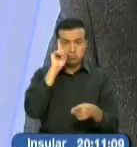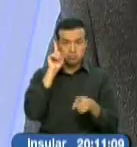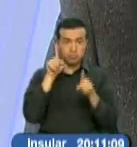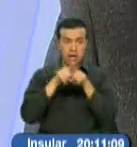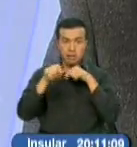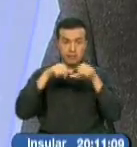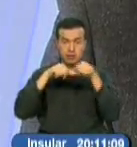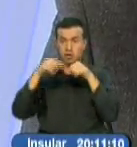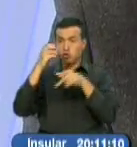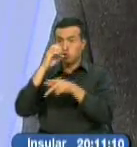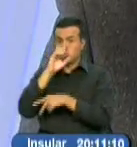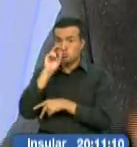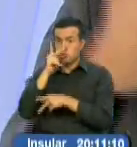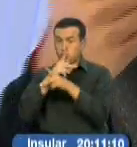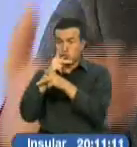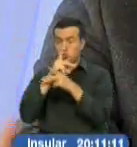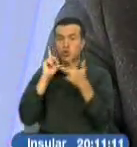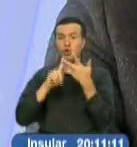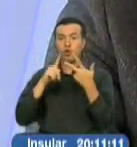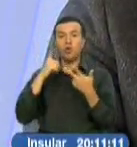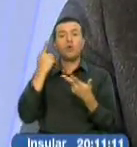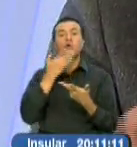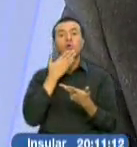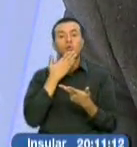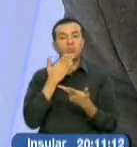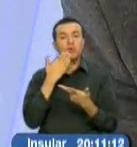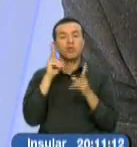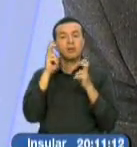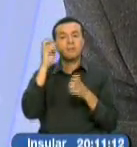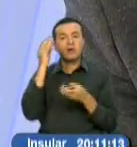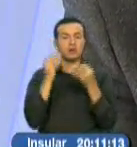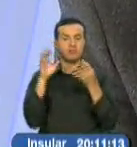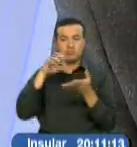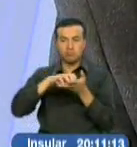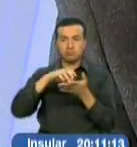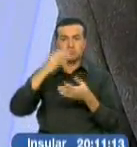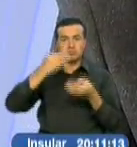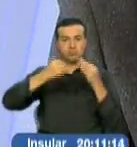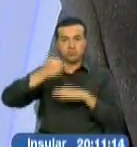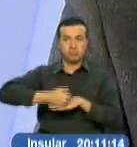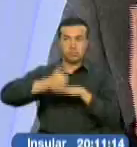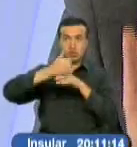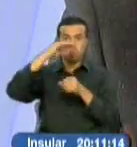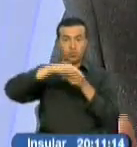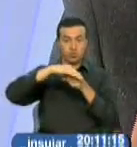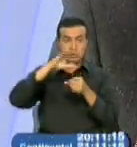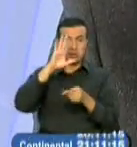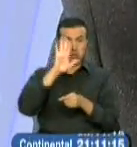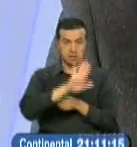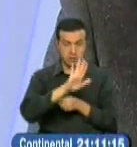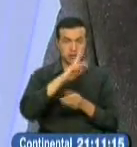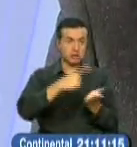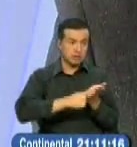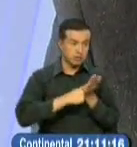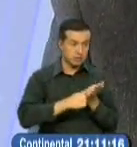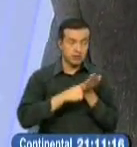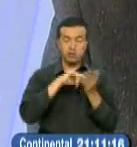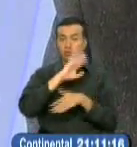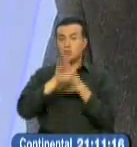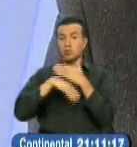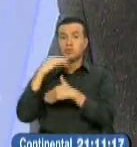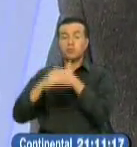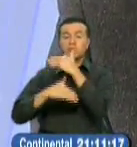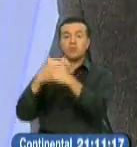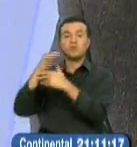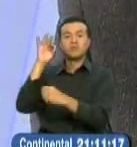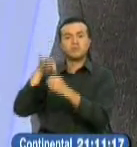vía administrativa ante el Consejo o, Sofía, la apelación en la vía jurisdiccional ante el Tribunal Contencioso Electoral. Pero recordemos algo. De todo el proceso